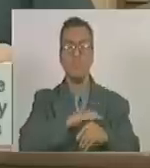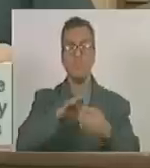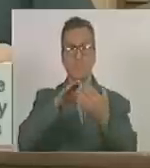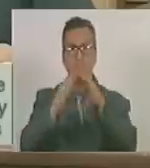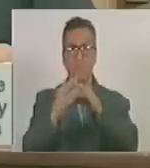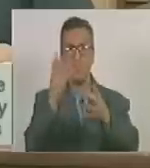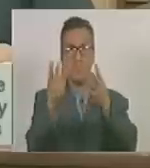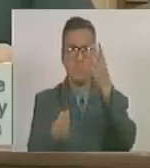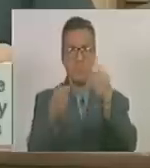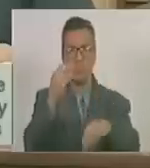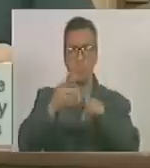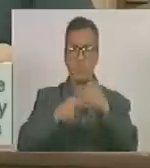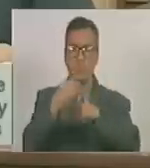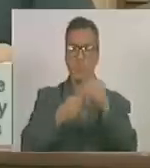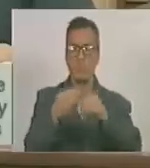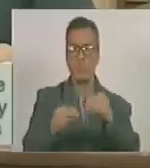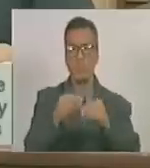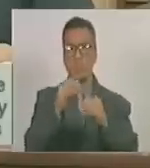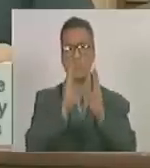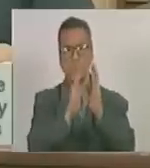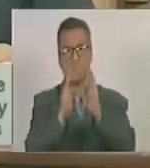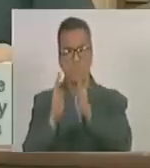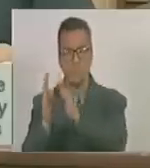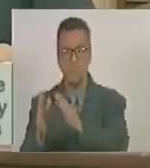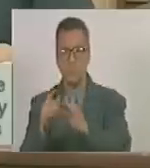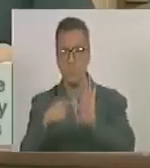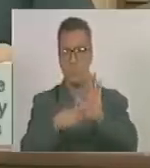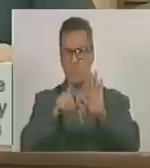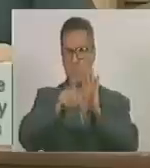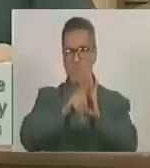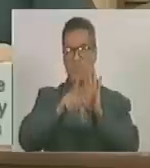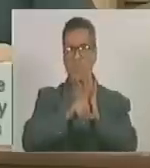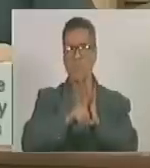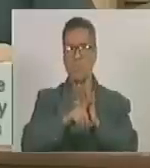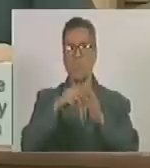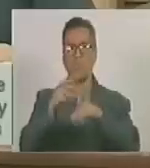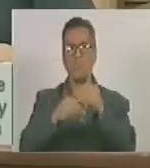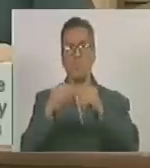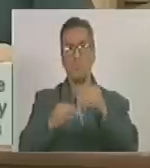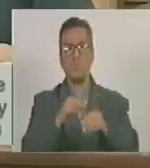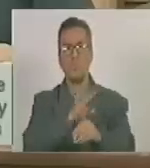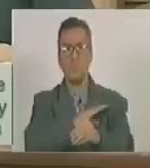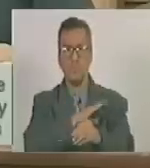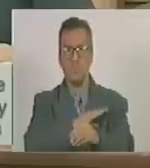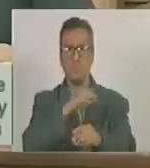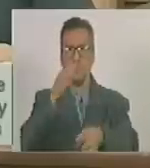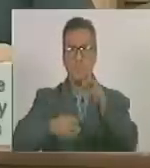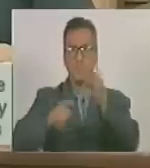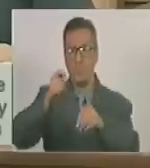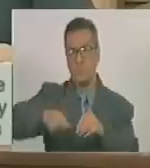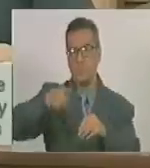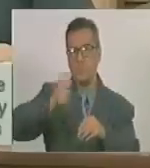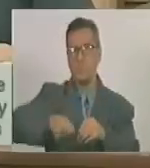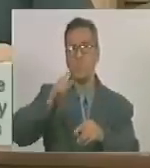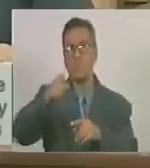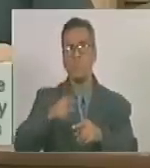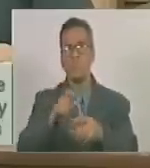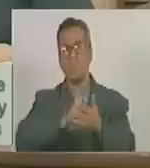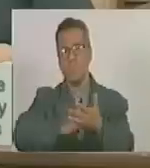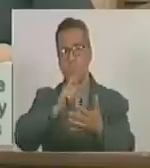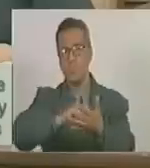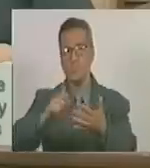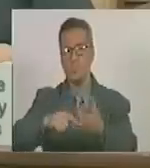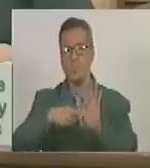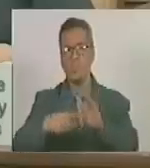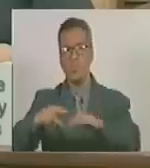comunales constituidos y organizados conforme a la presente ley adquieren su personalidad jurídica mediante el registro